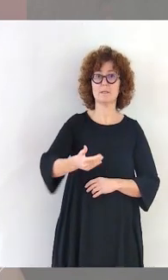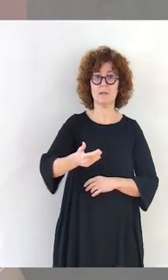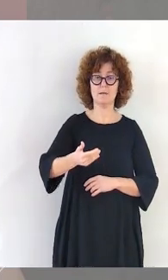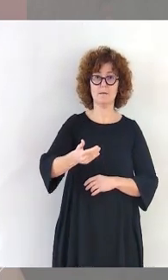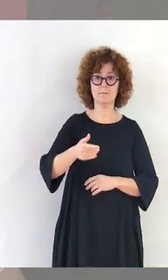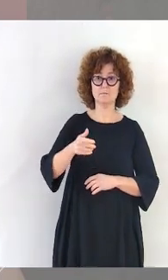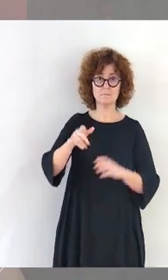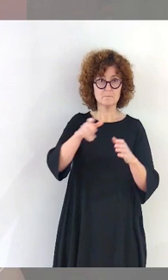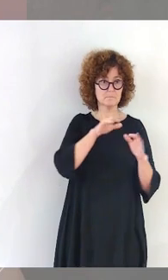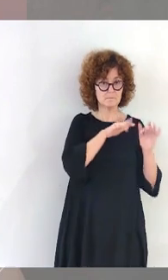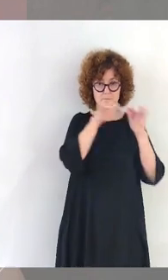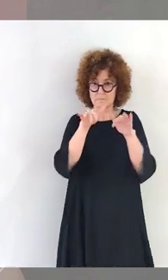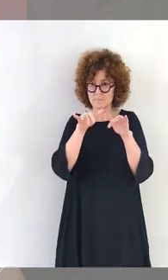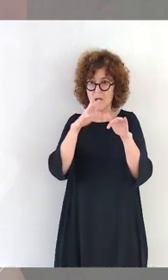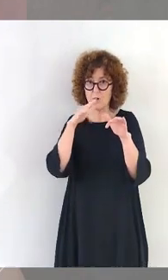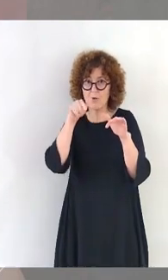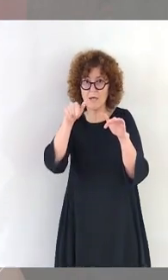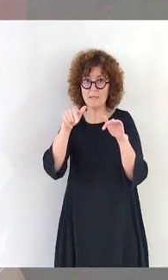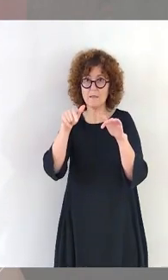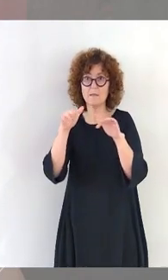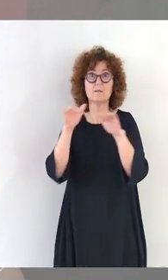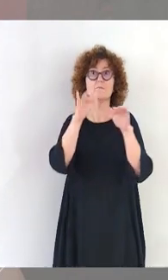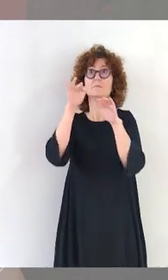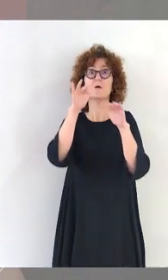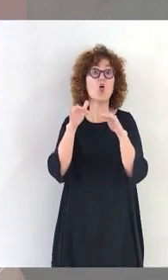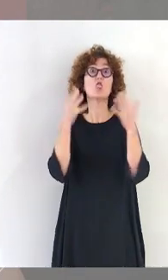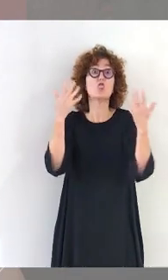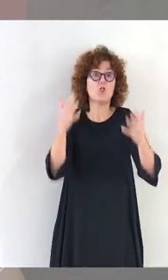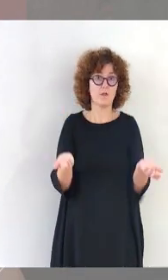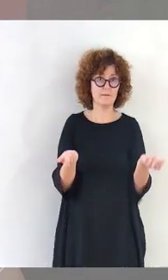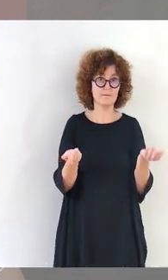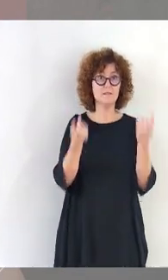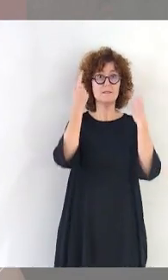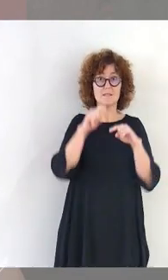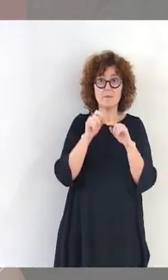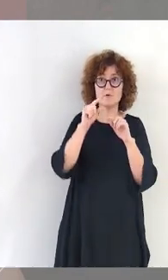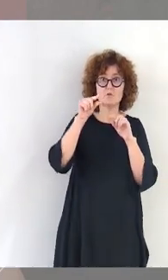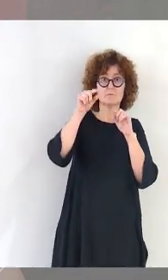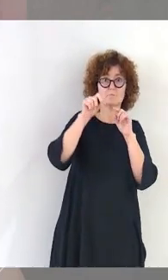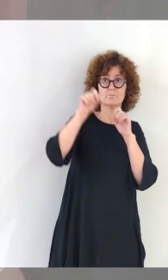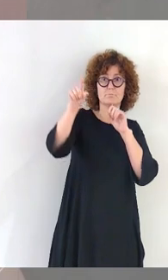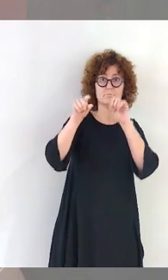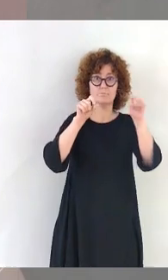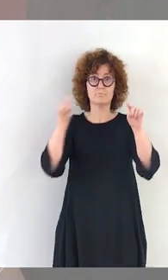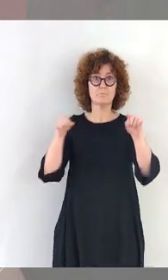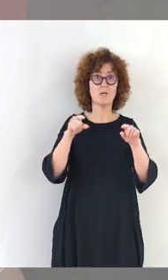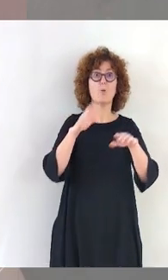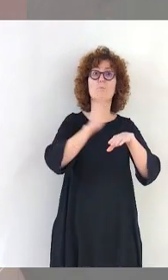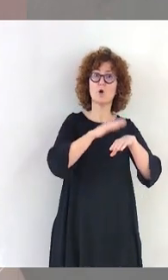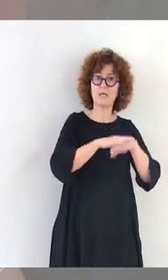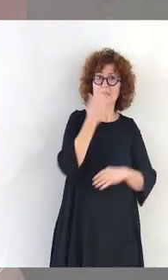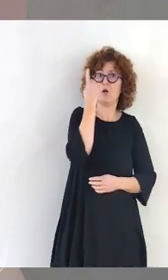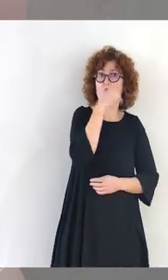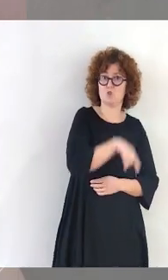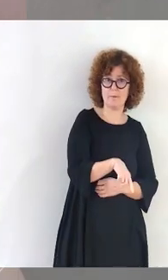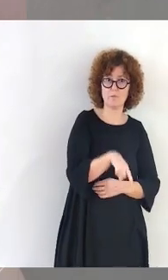esta gente porque sabemos que se está moviendo la gente el problema no es el porqué que es un problema enorme